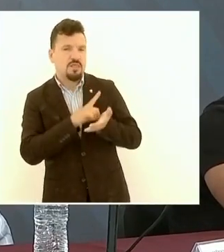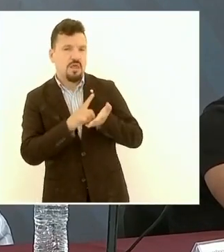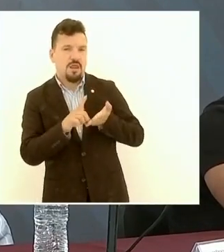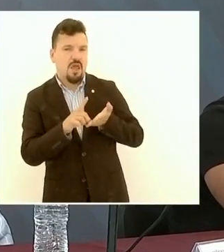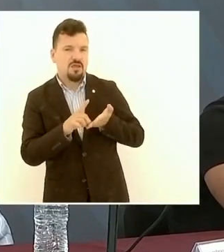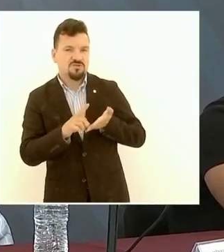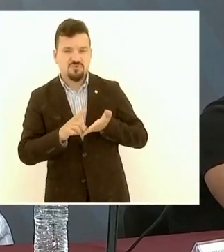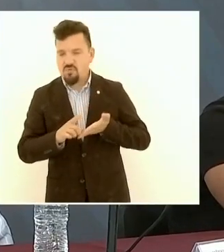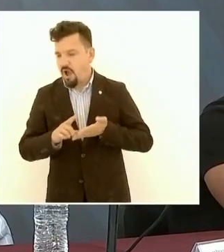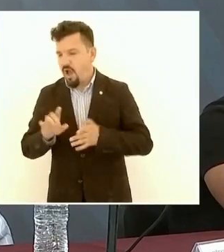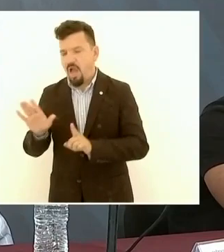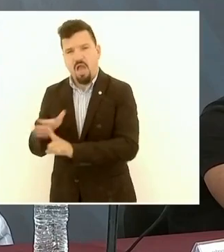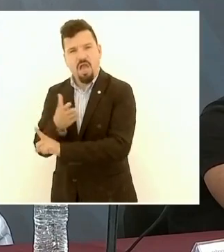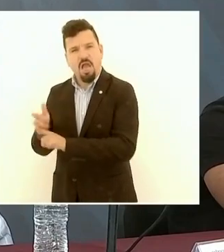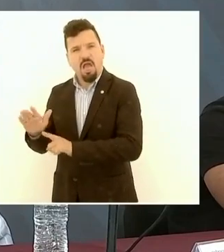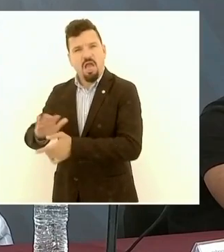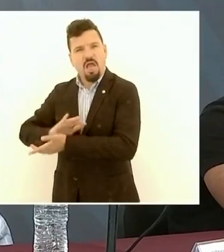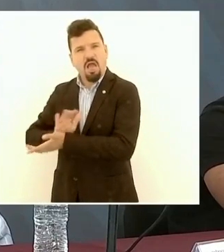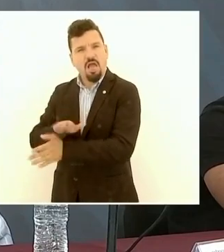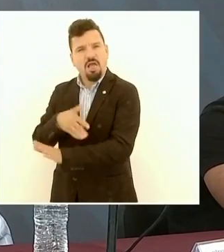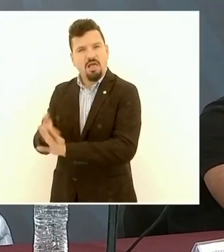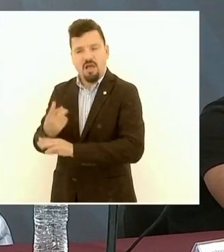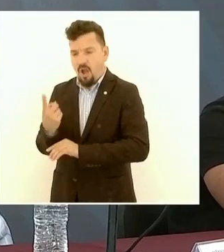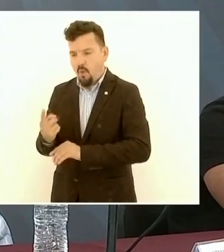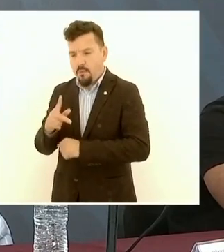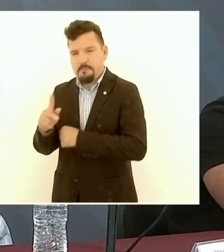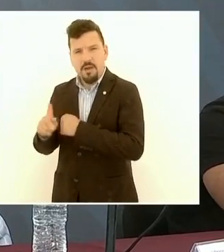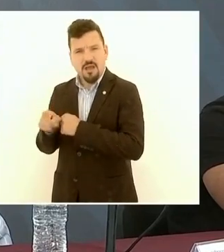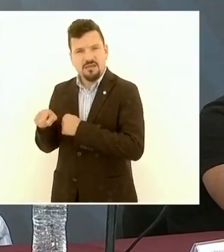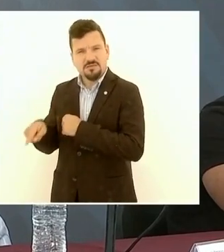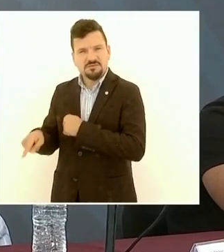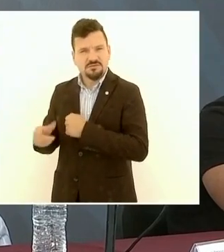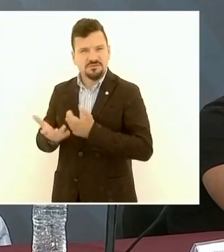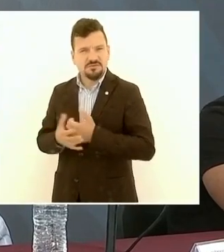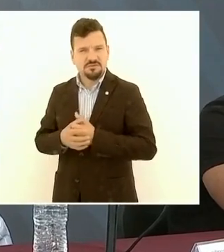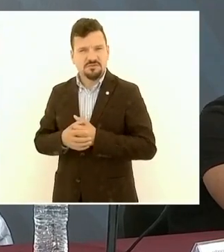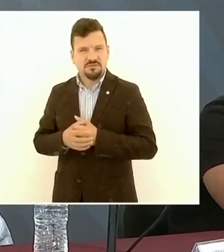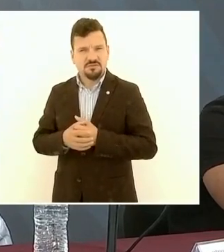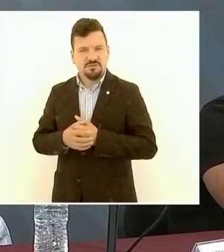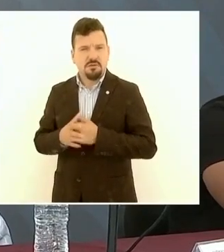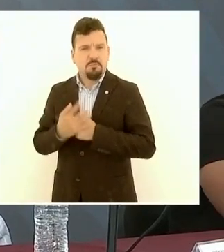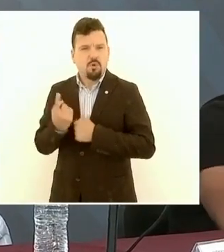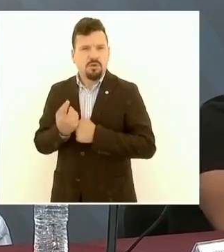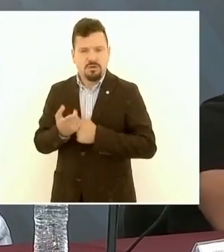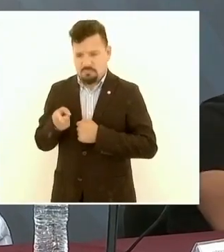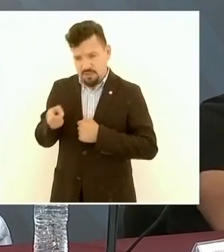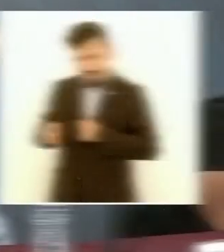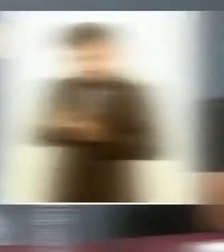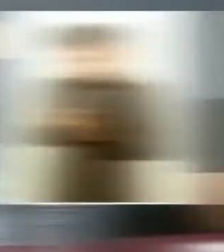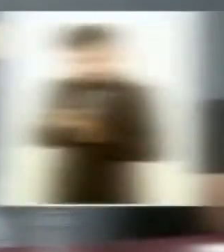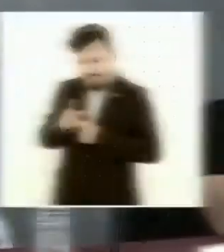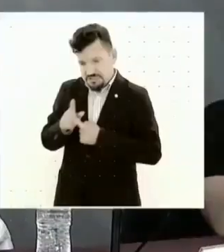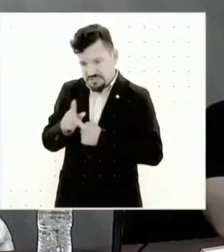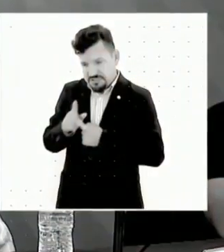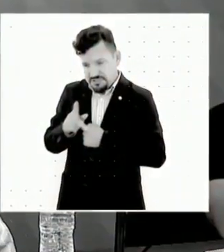a maltratar a un país, por más pequeño que sea.